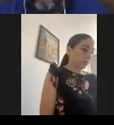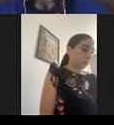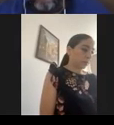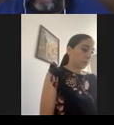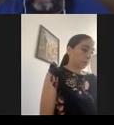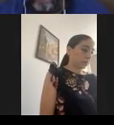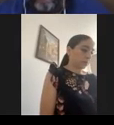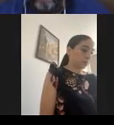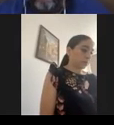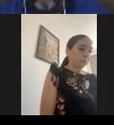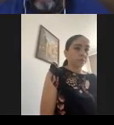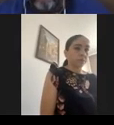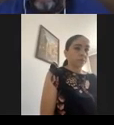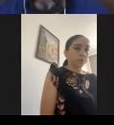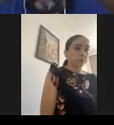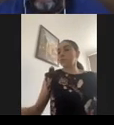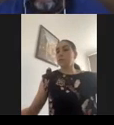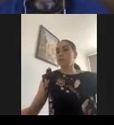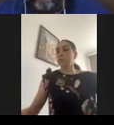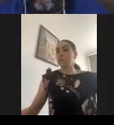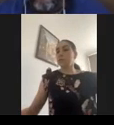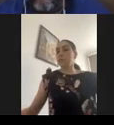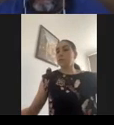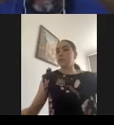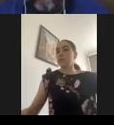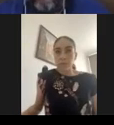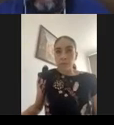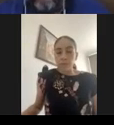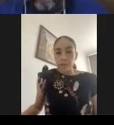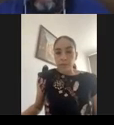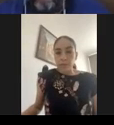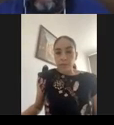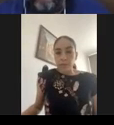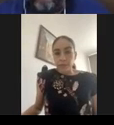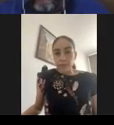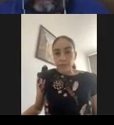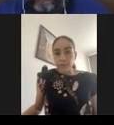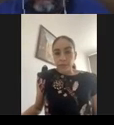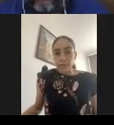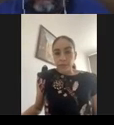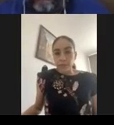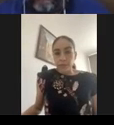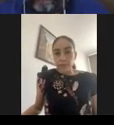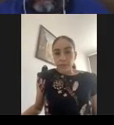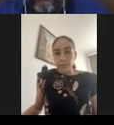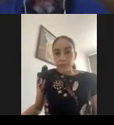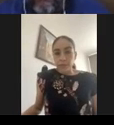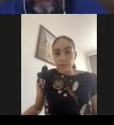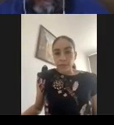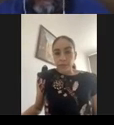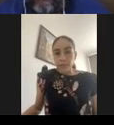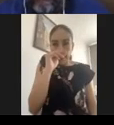esta estrategia de accionar sobre el centro histórico y sobre el trabajo que ya venía realizando Implan